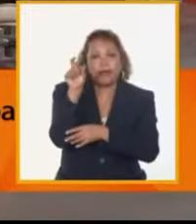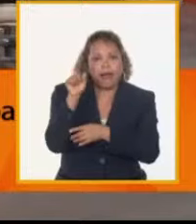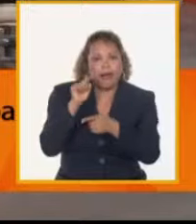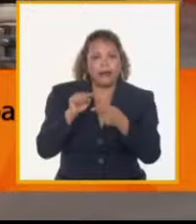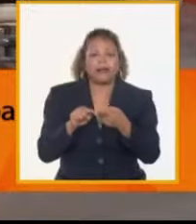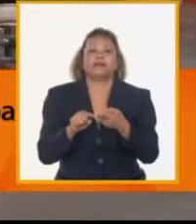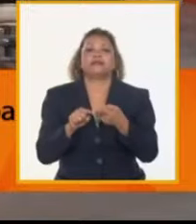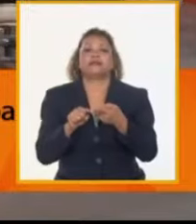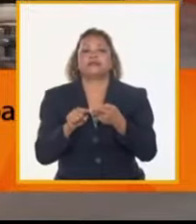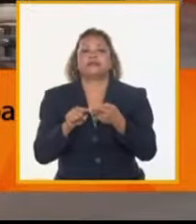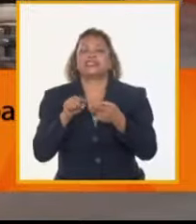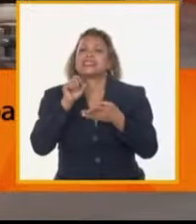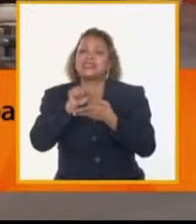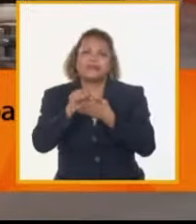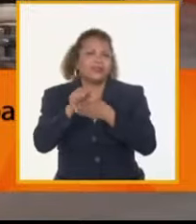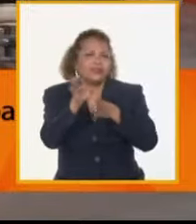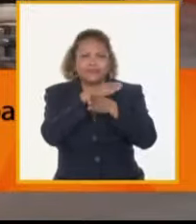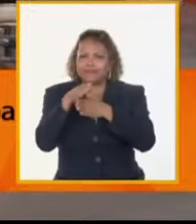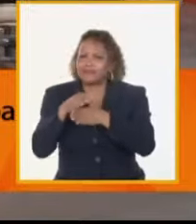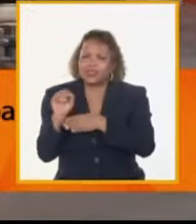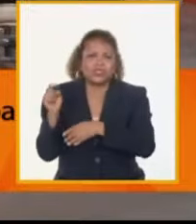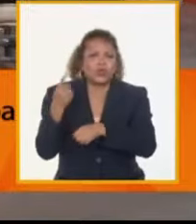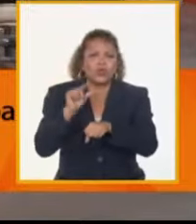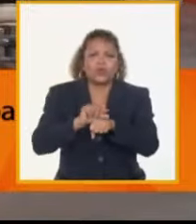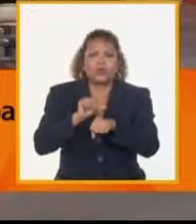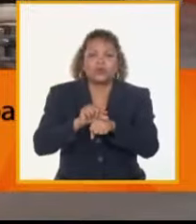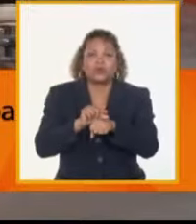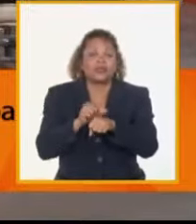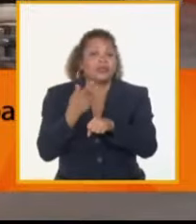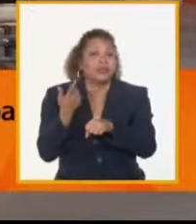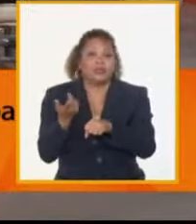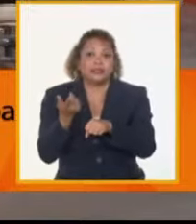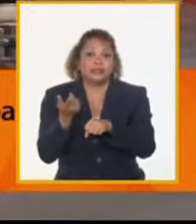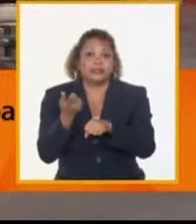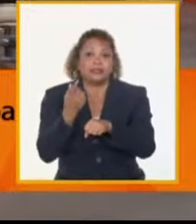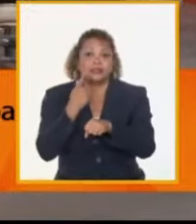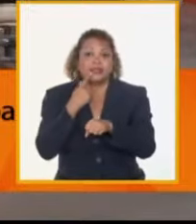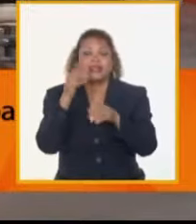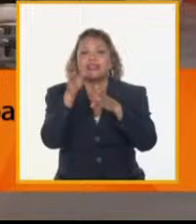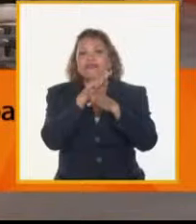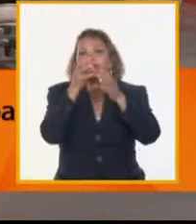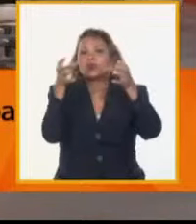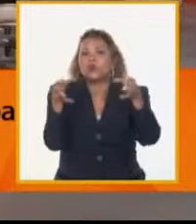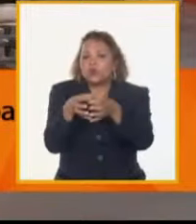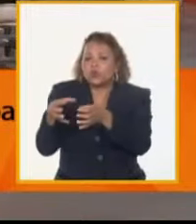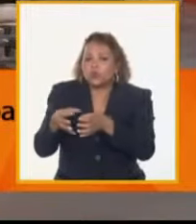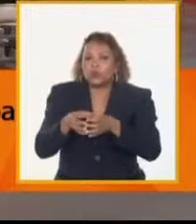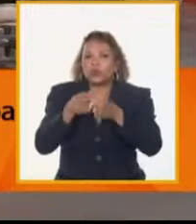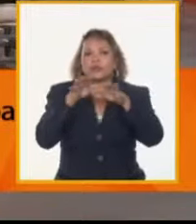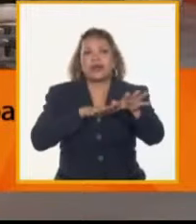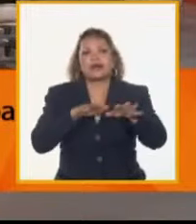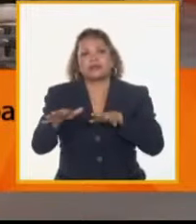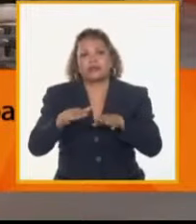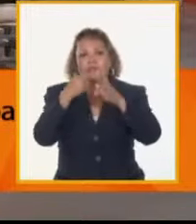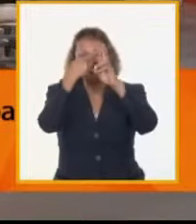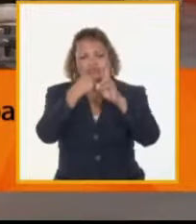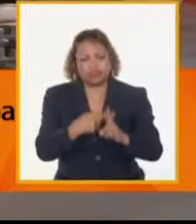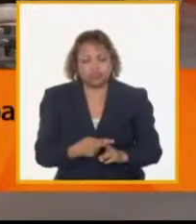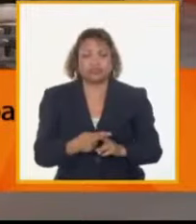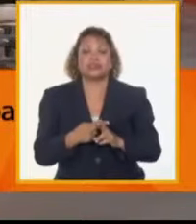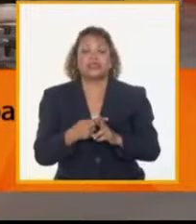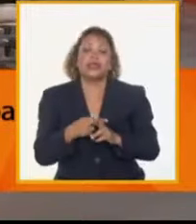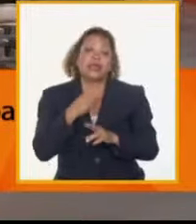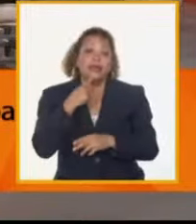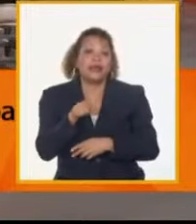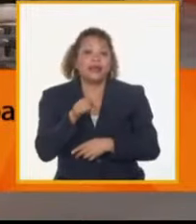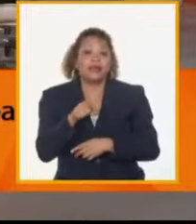da, que no es solo esto, que también el parque existente. Está marcado un grupo de acciones, por eso también carecemos de un grupo de acciones. Y decir que